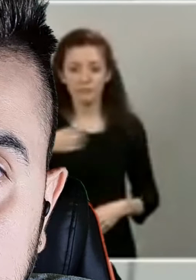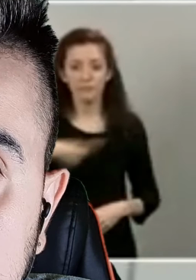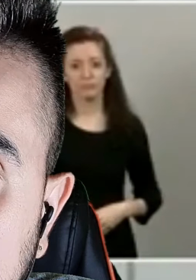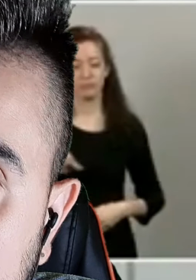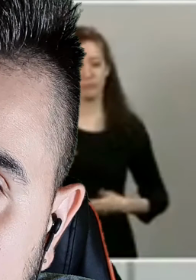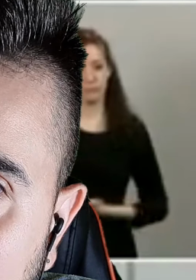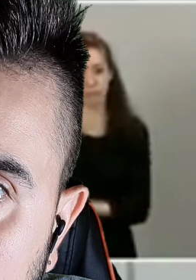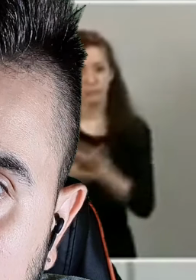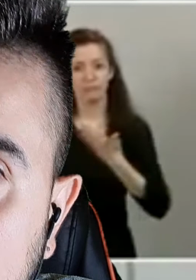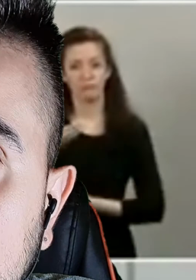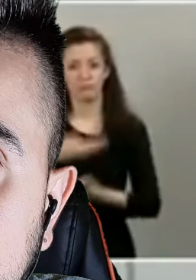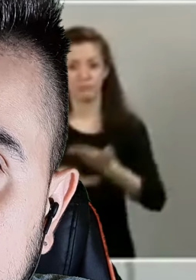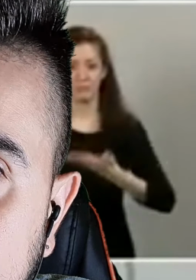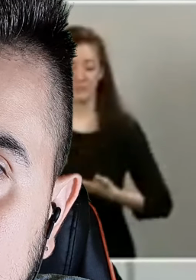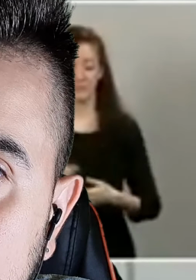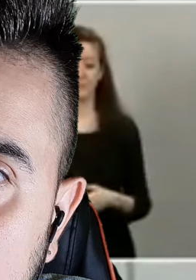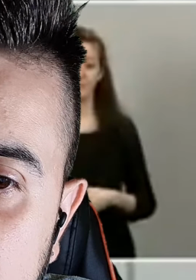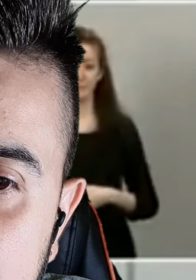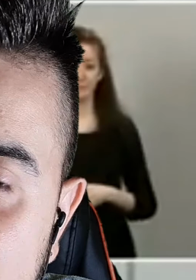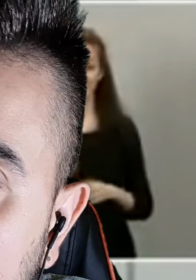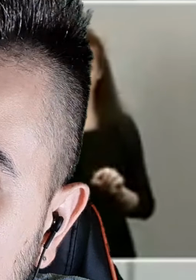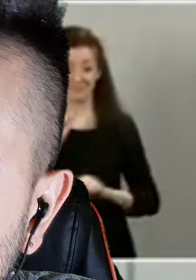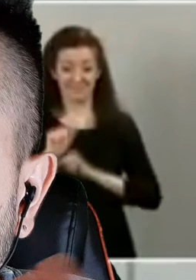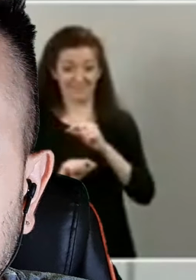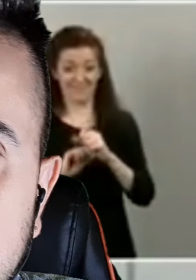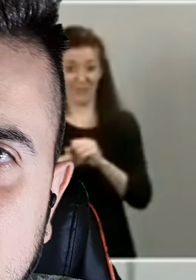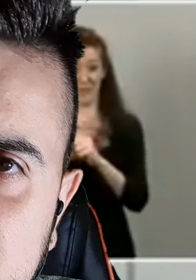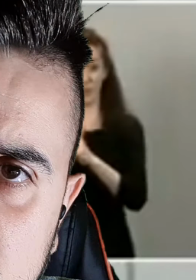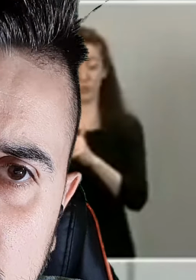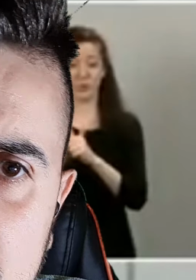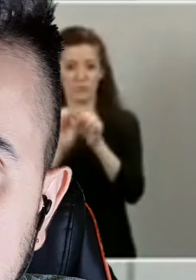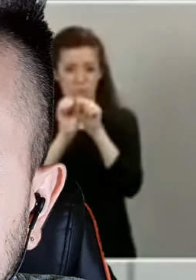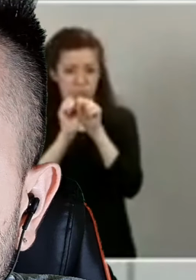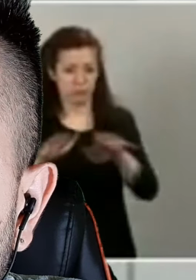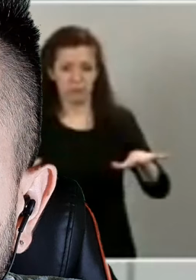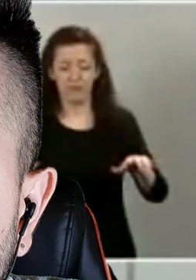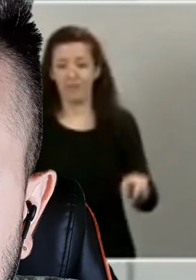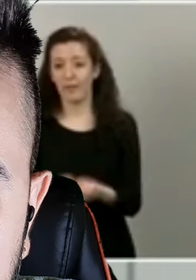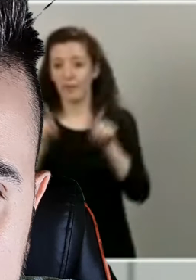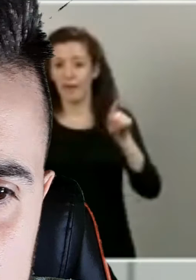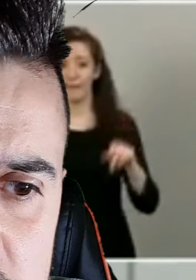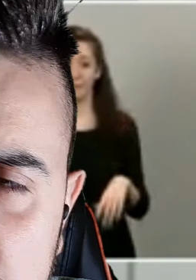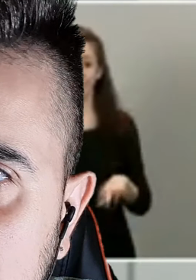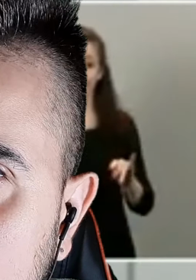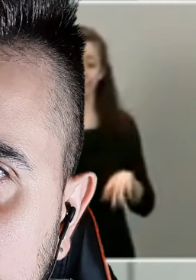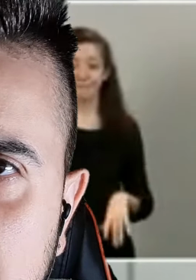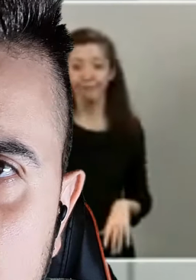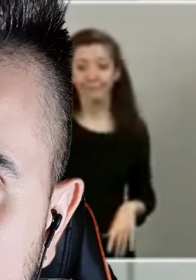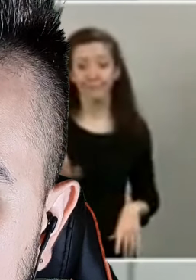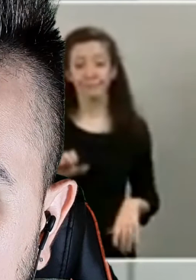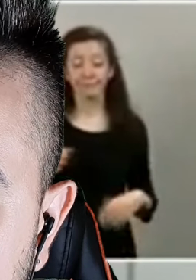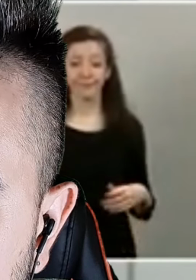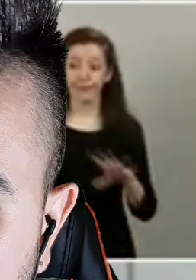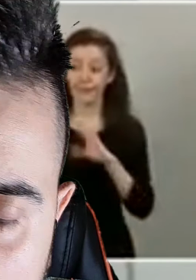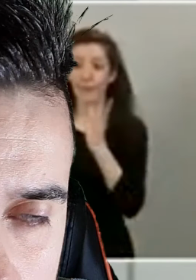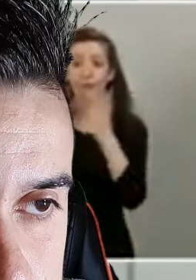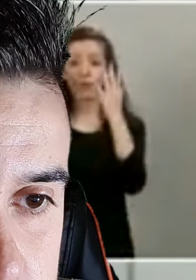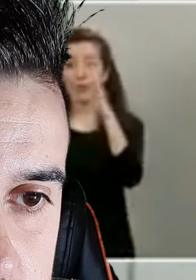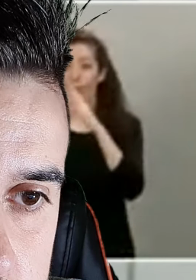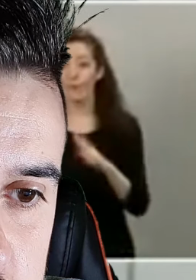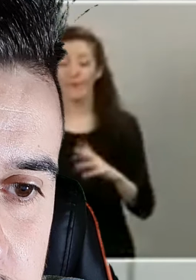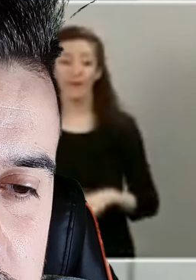todos igual los de abajo no pero lo daba entonces los de arriba a todos perfectos todos con sus audis todos viviendo muy bien